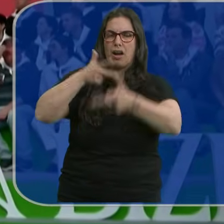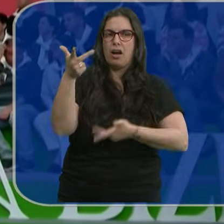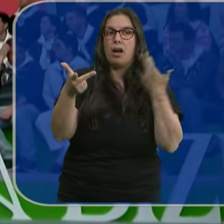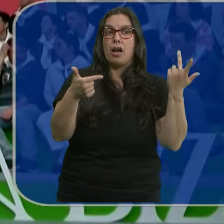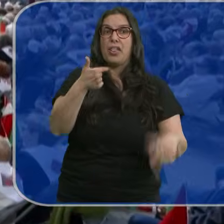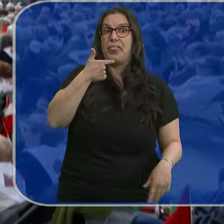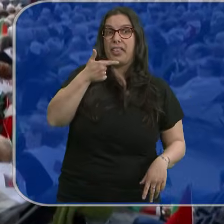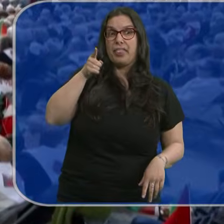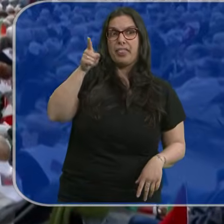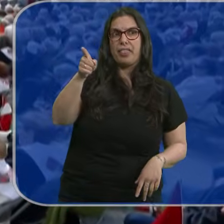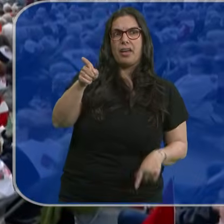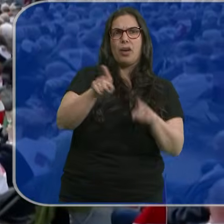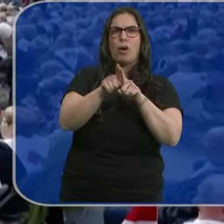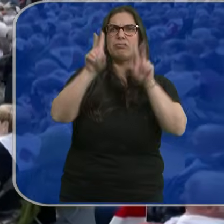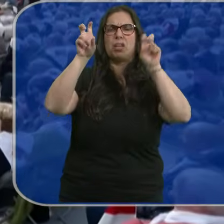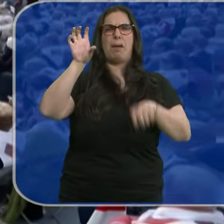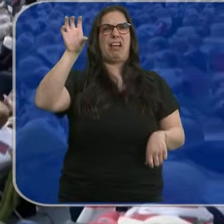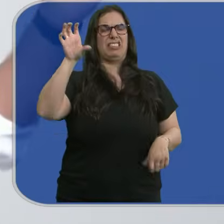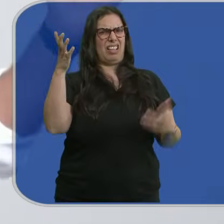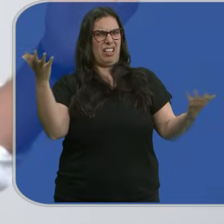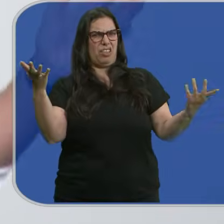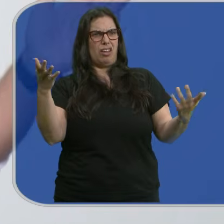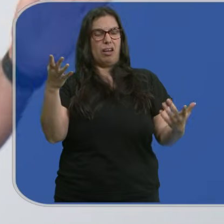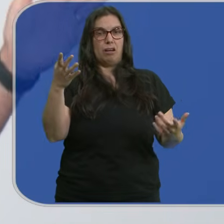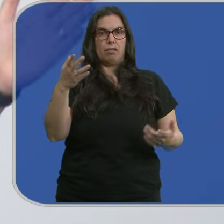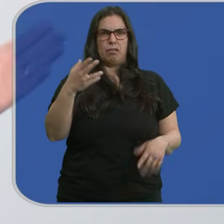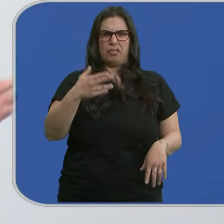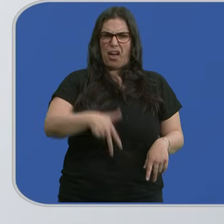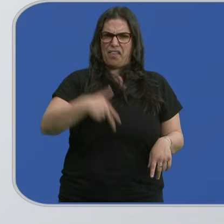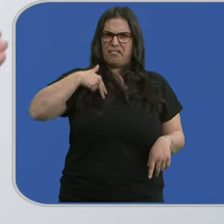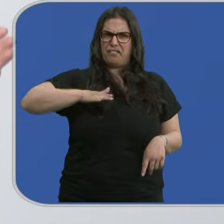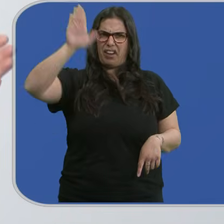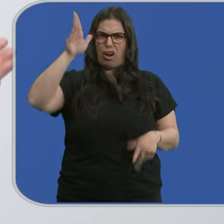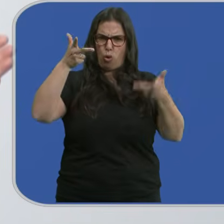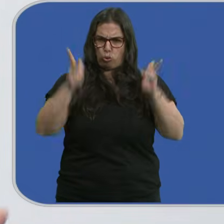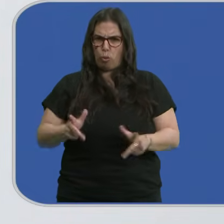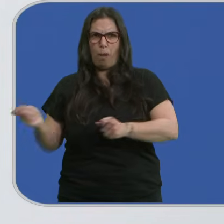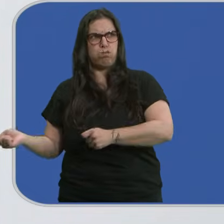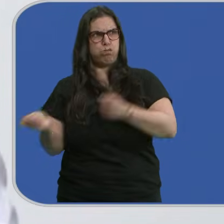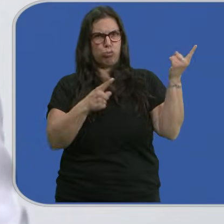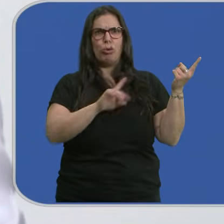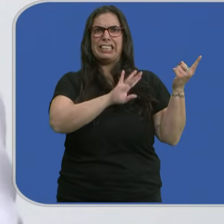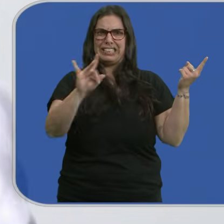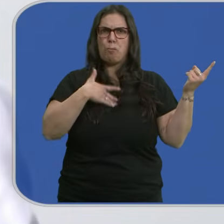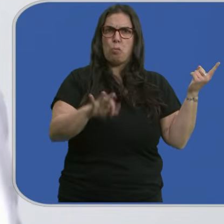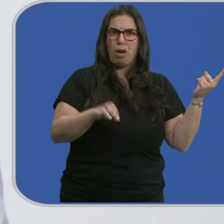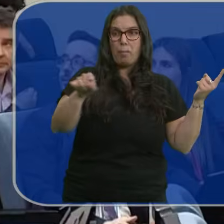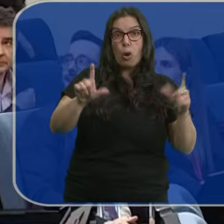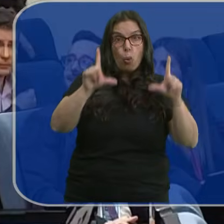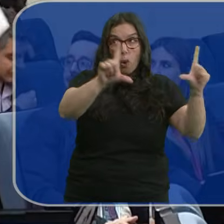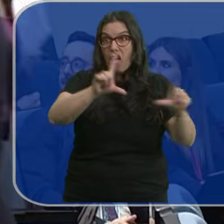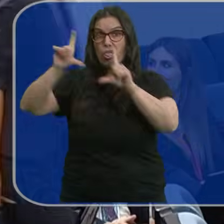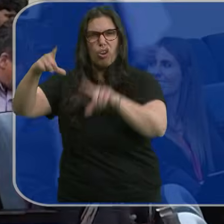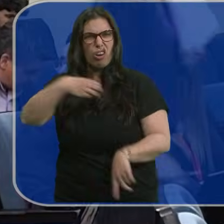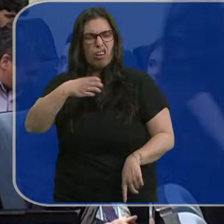este movimiento como una cuestión de Estado. Sacaron a Franco de su tumba en el Valle de los Caídos y no son capaces de traer un cuadro.